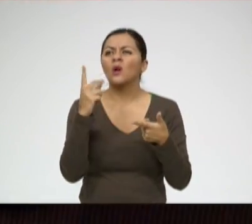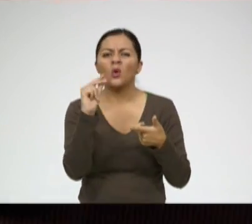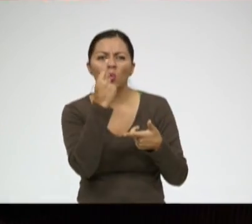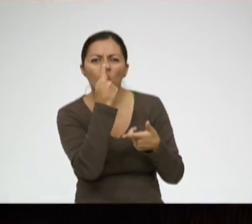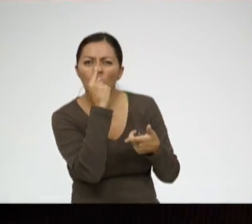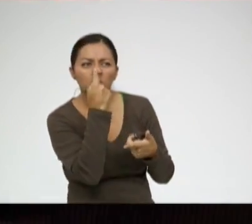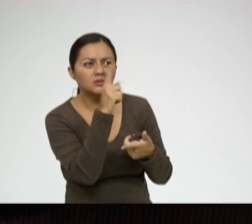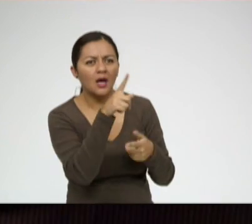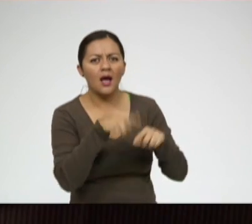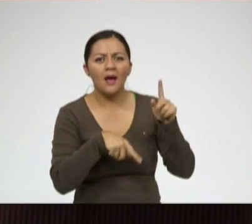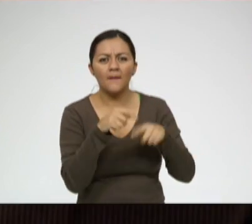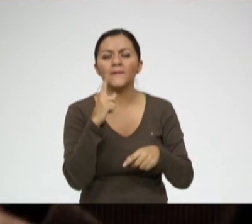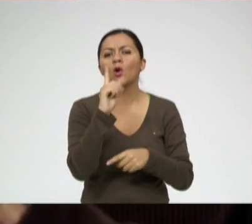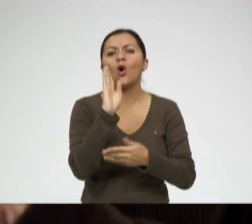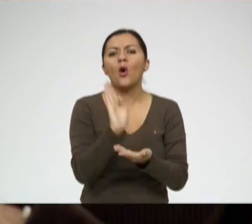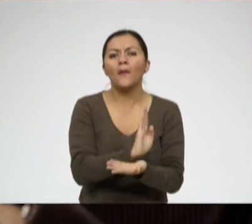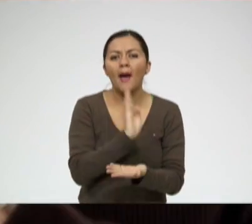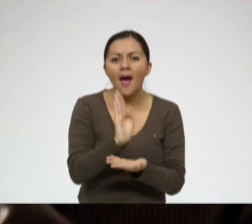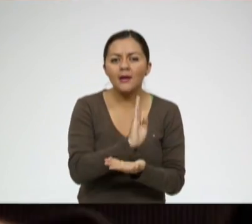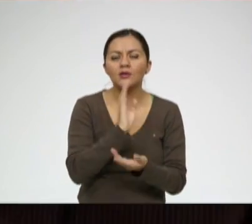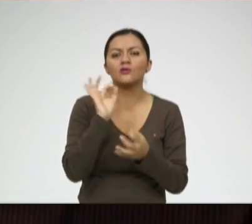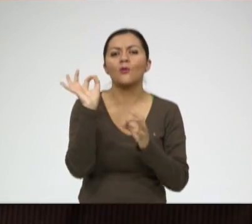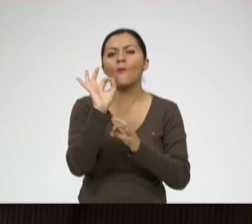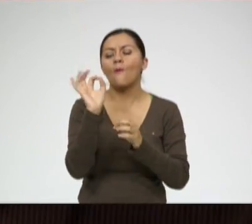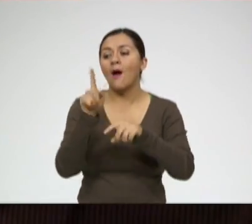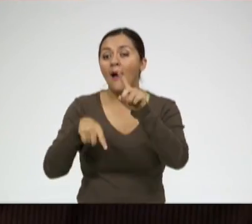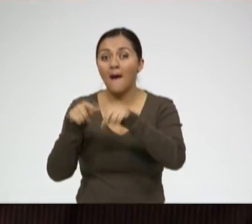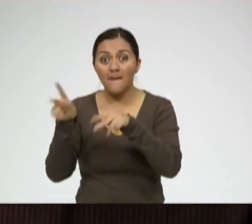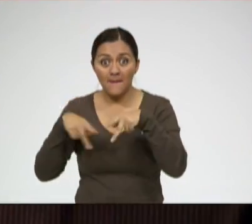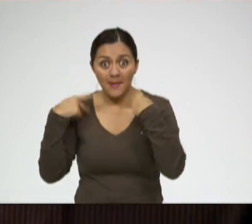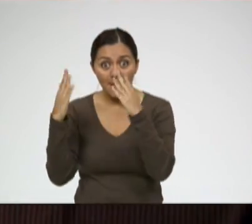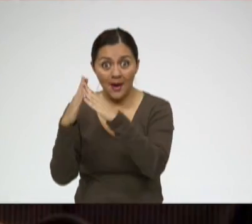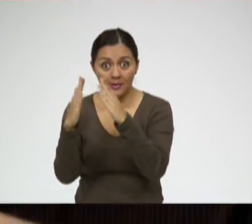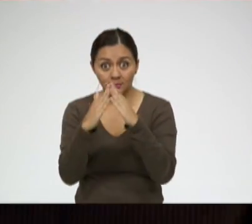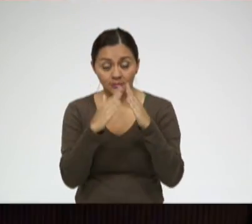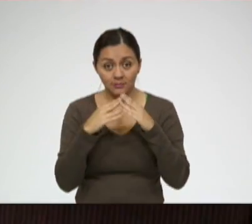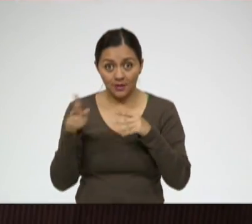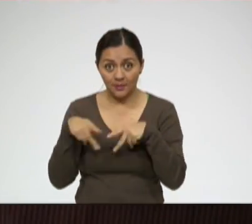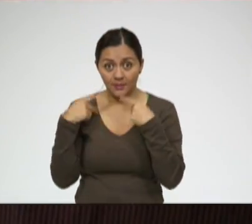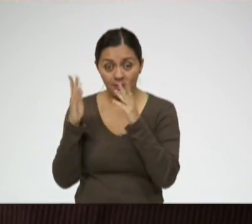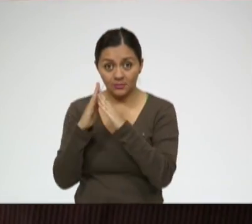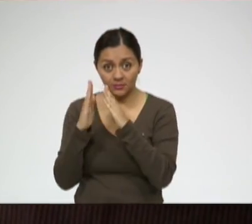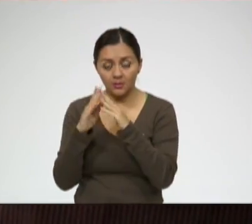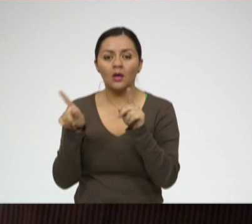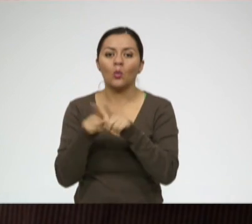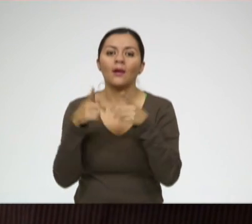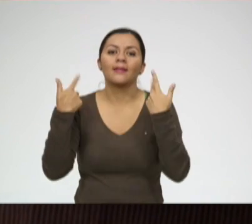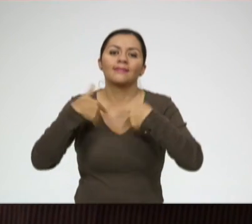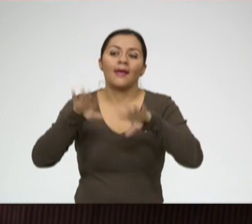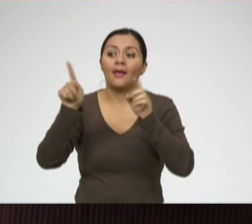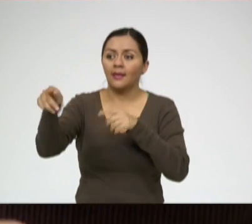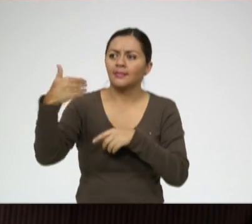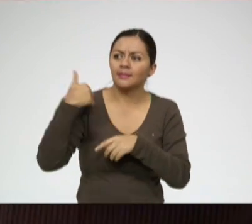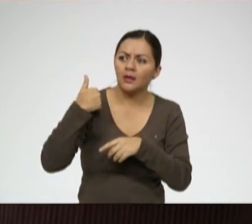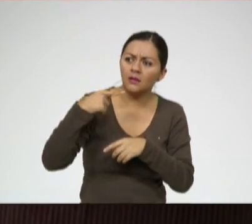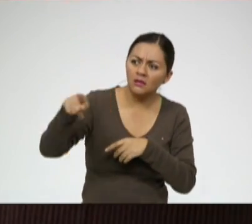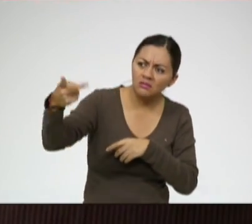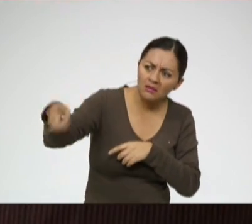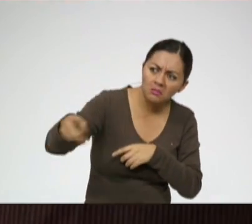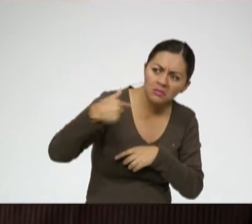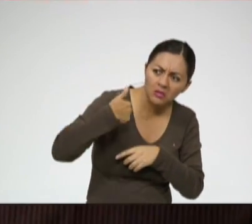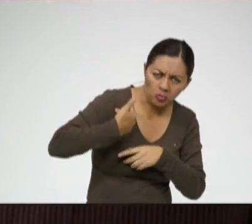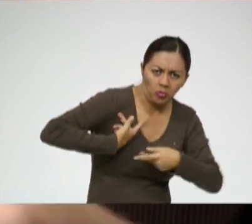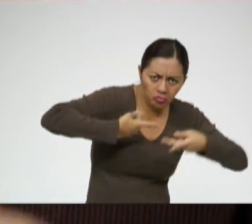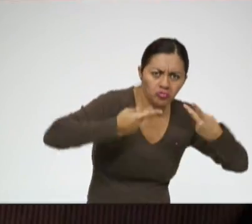organizaciones porque el barrio, el territorio en el que viven, probablemente ya tiene ese tipo de organizaciones, y porque